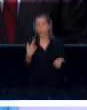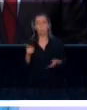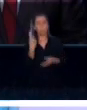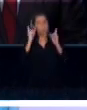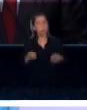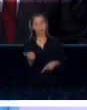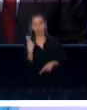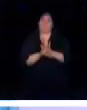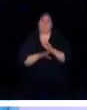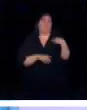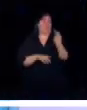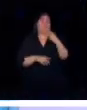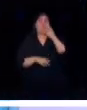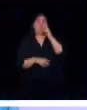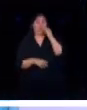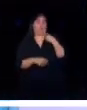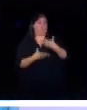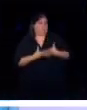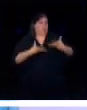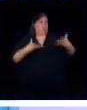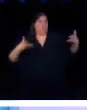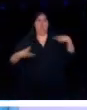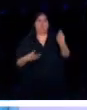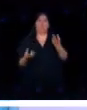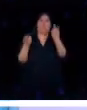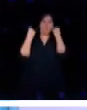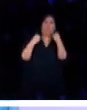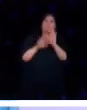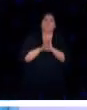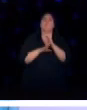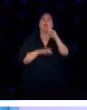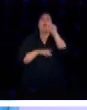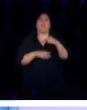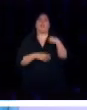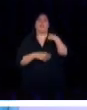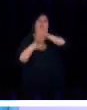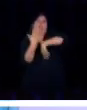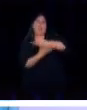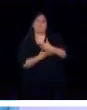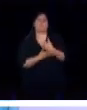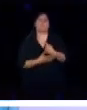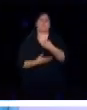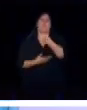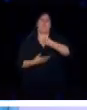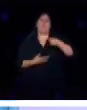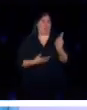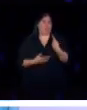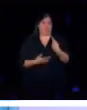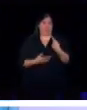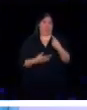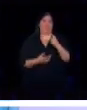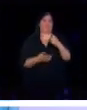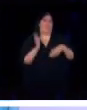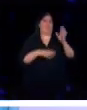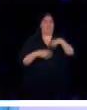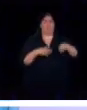realmente sea así, para que salgamos de la mano de la producción y del trabajo, que terminemos con esa mentira de que acá hay que ir a un ajuste brutal y recortar todo y